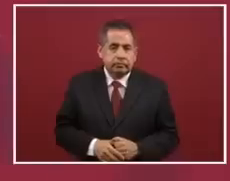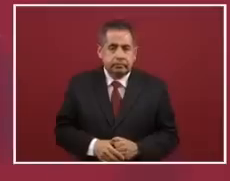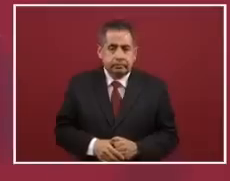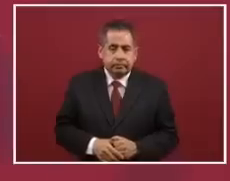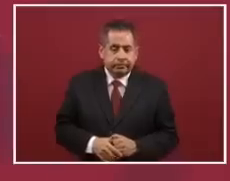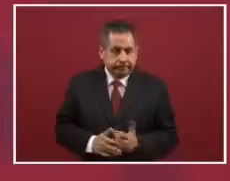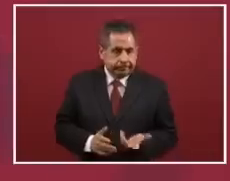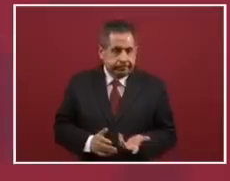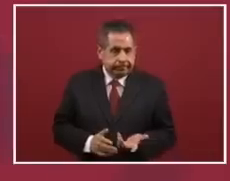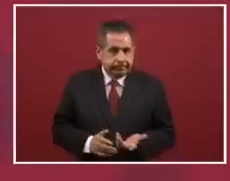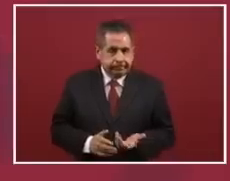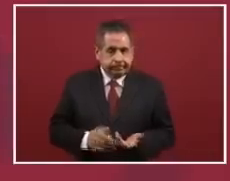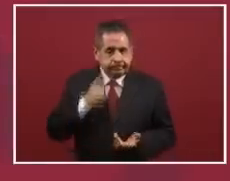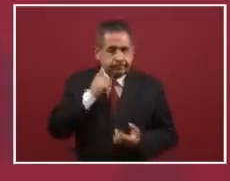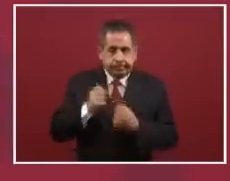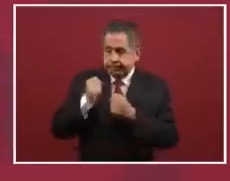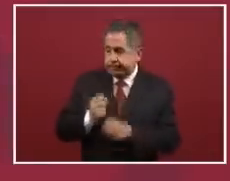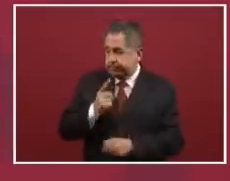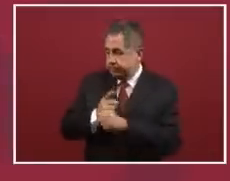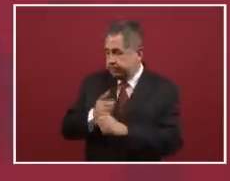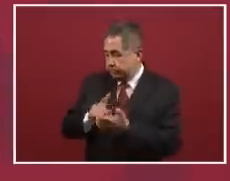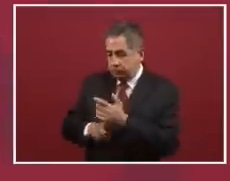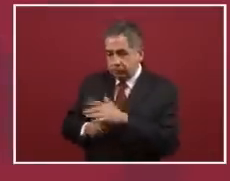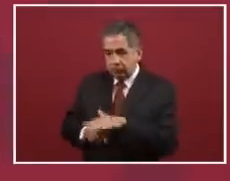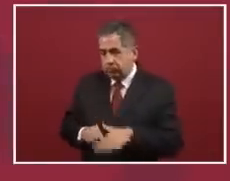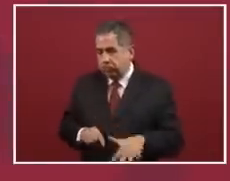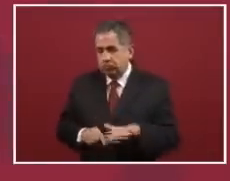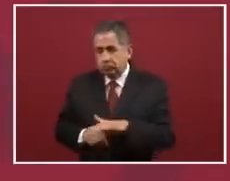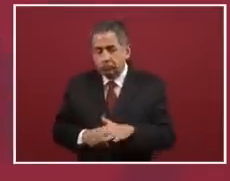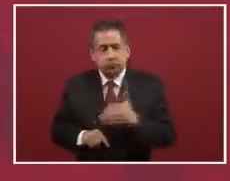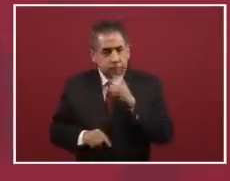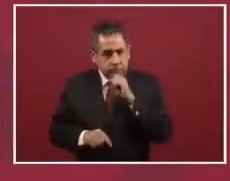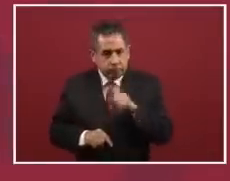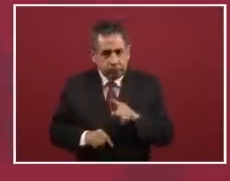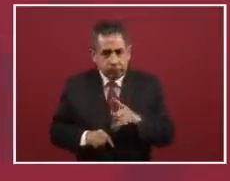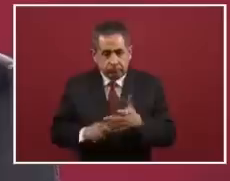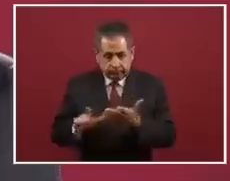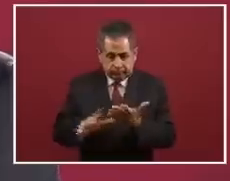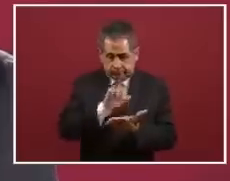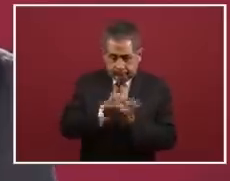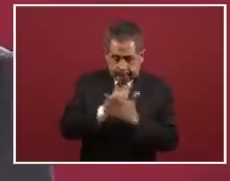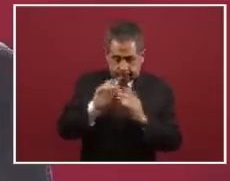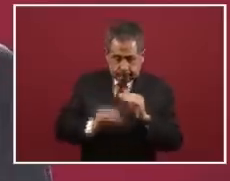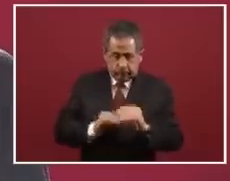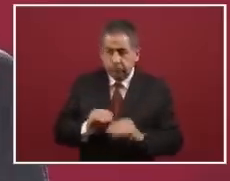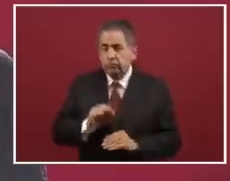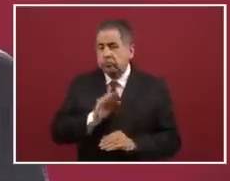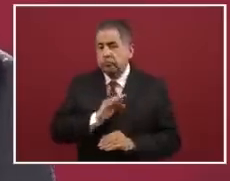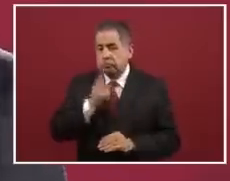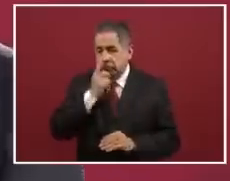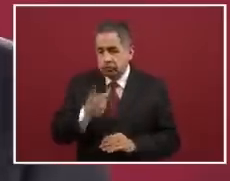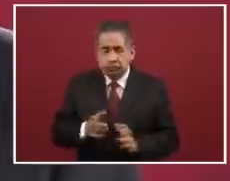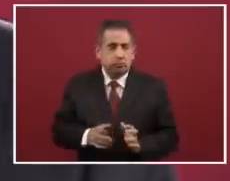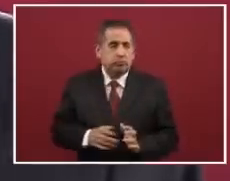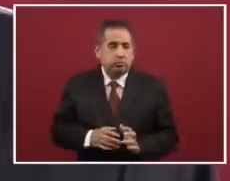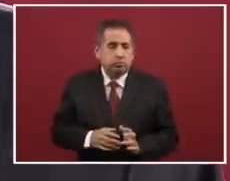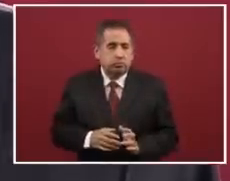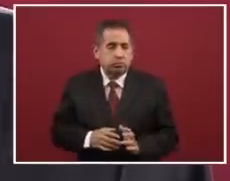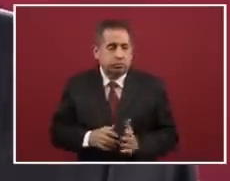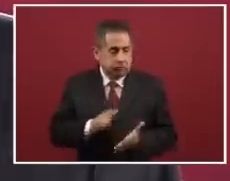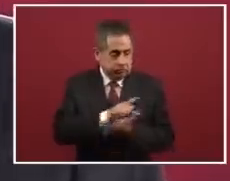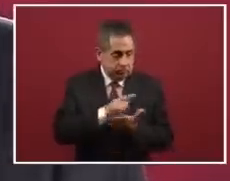para la seguridad pública, y en este caso también la ley nos permite que podamos